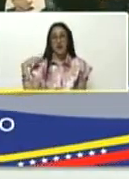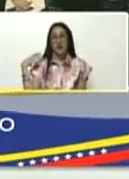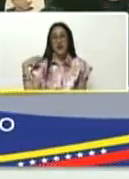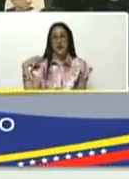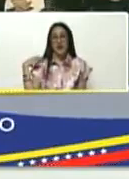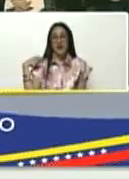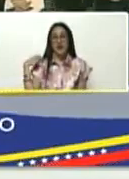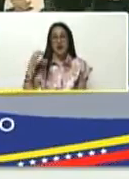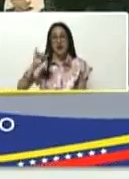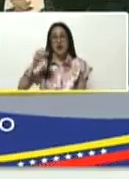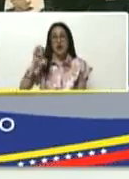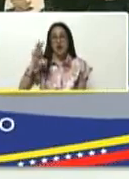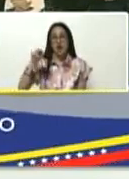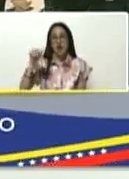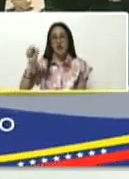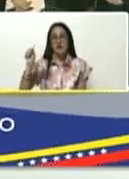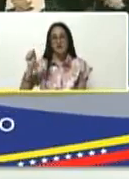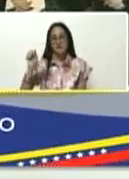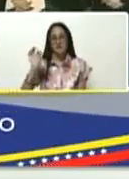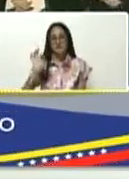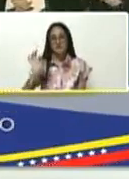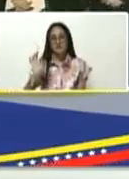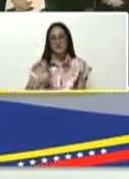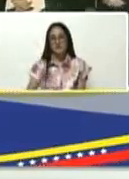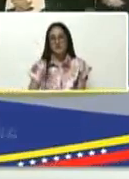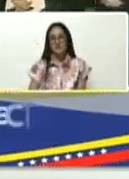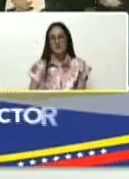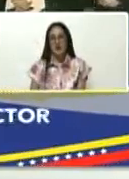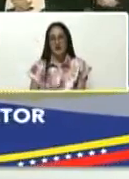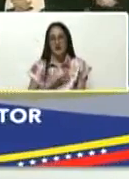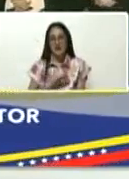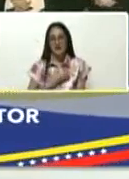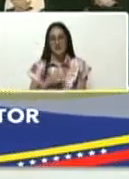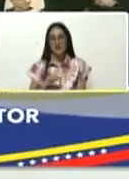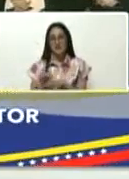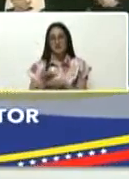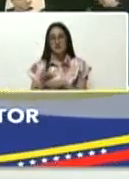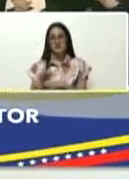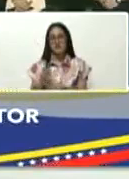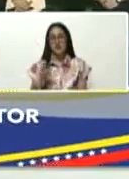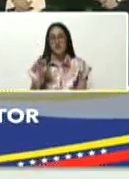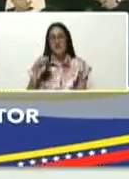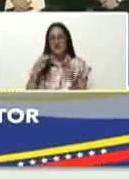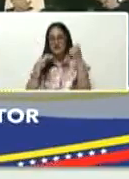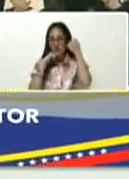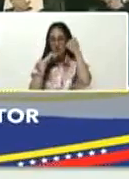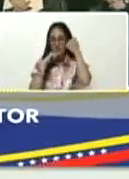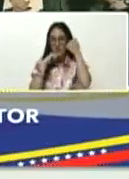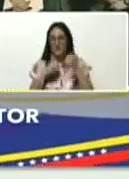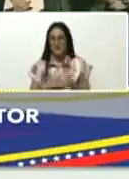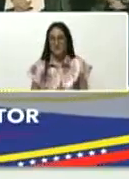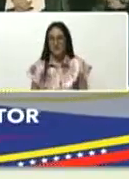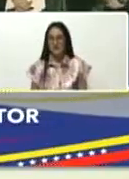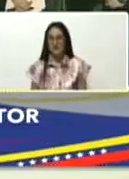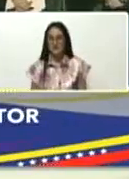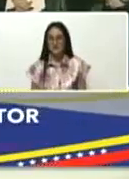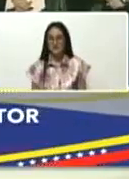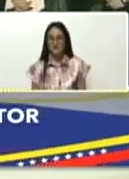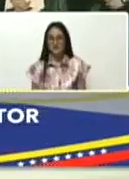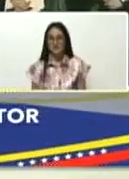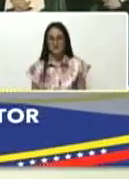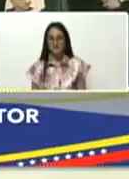Jonas Gerardo Páez Cabrera, con el alcalde del municipio Francisco de Miranda, Donald Donaire,